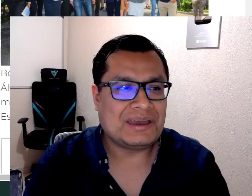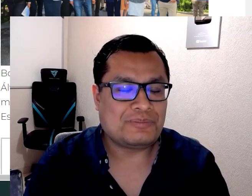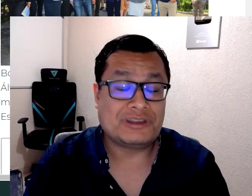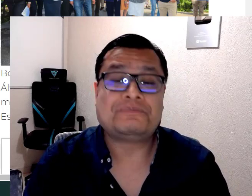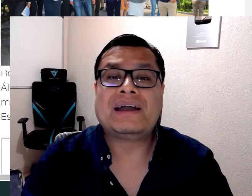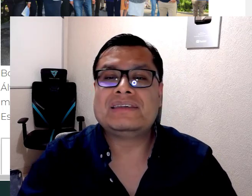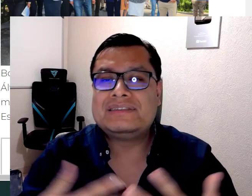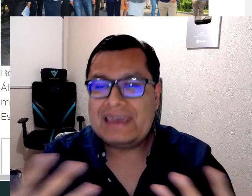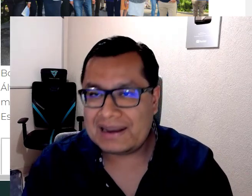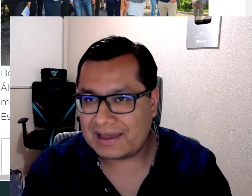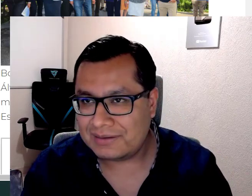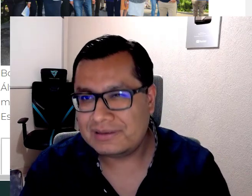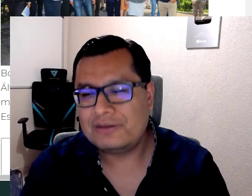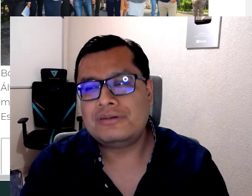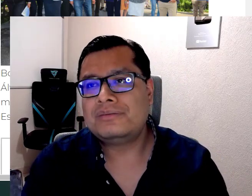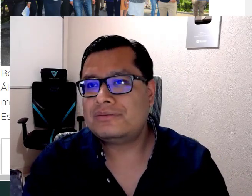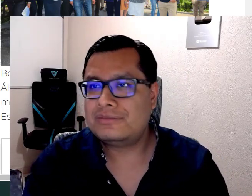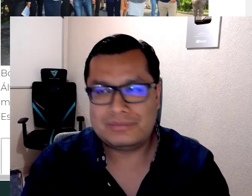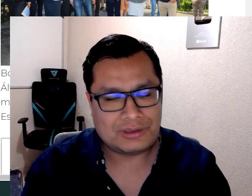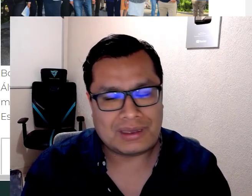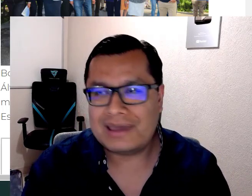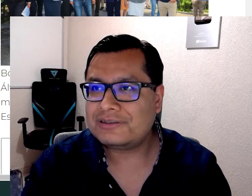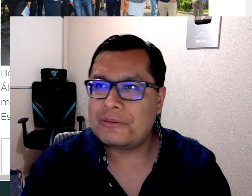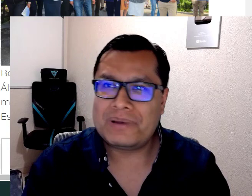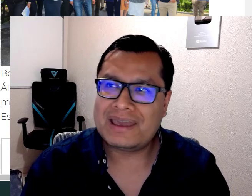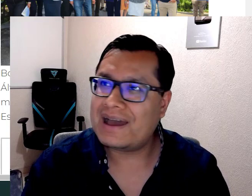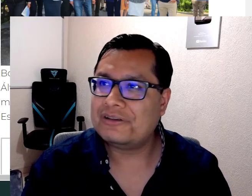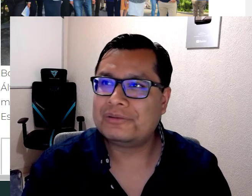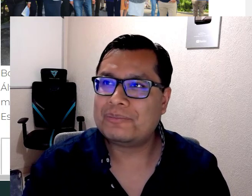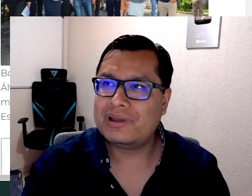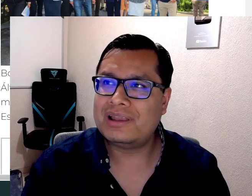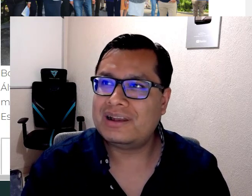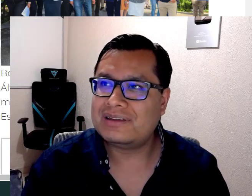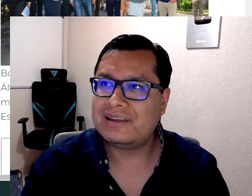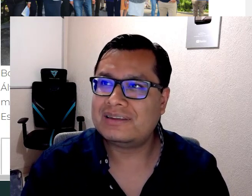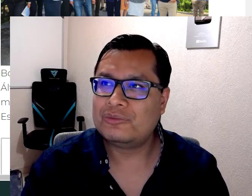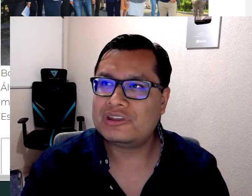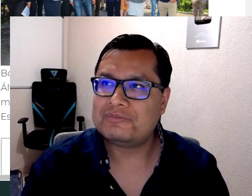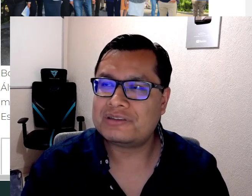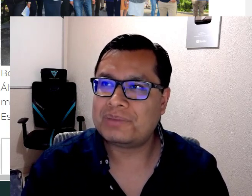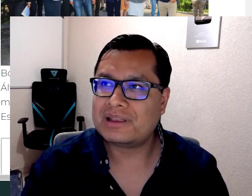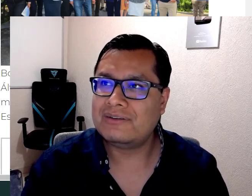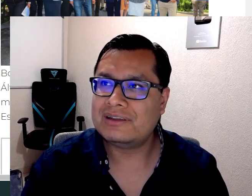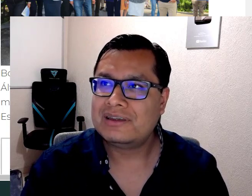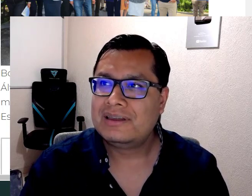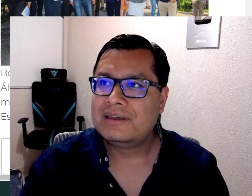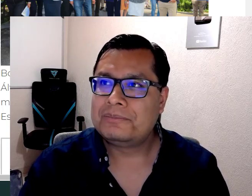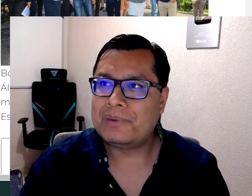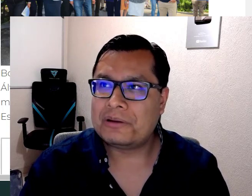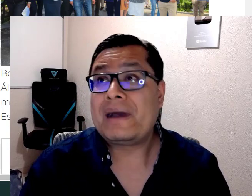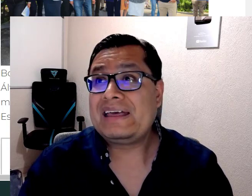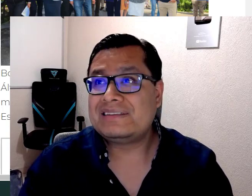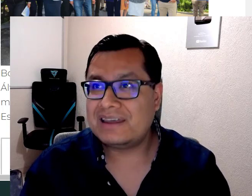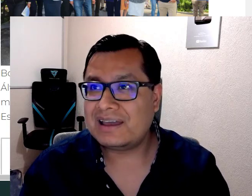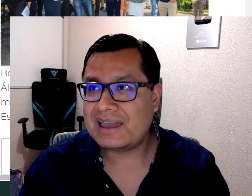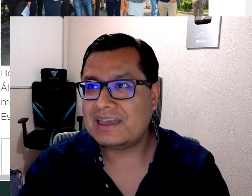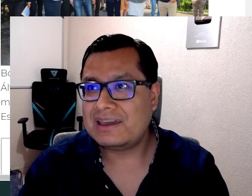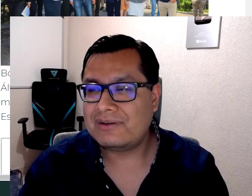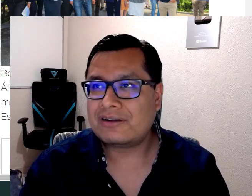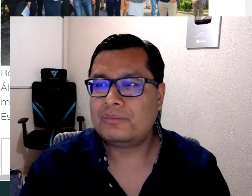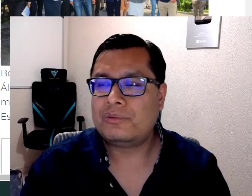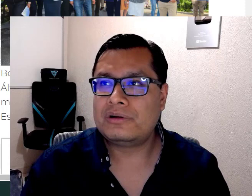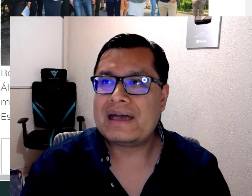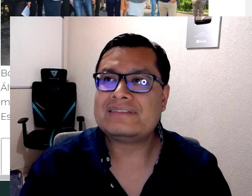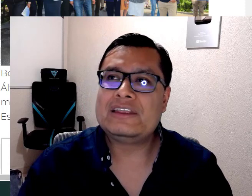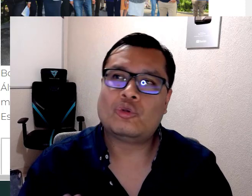pues pareciera digo es complicado se puede analizar desde muchas perspectivas pero pareciera que hay que